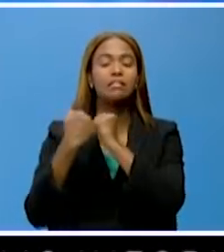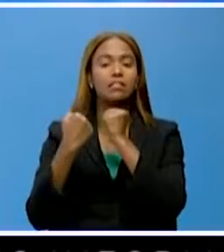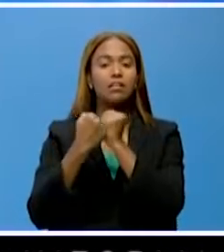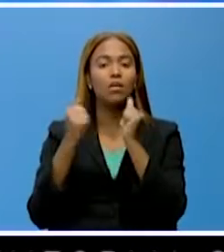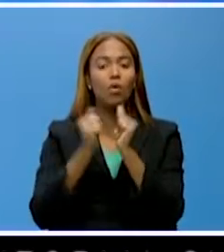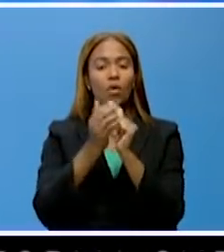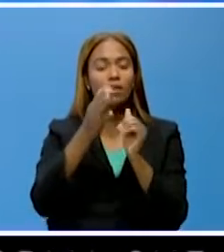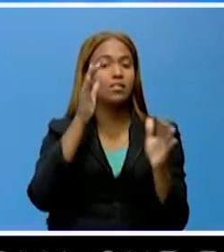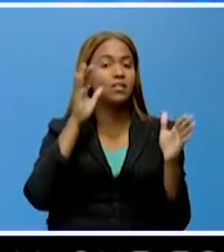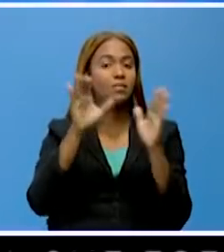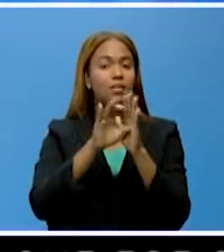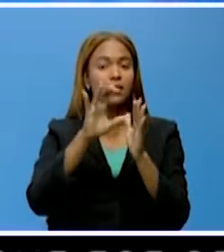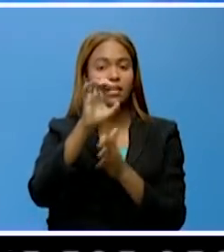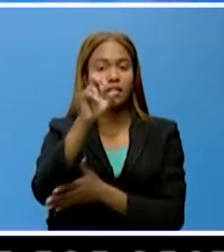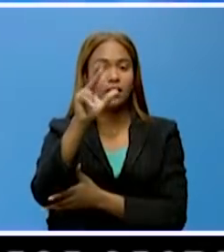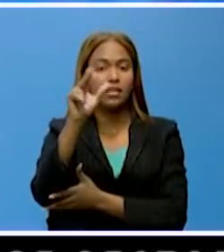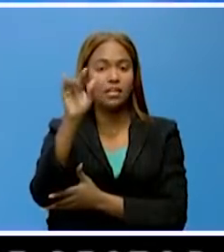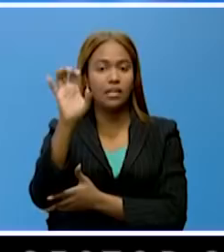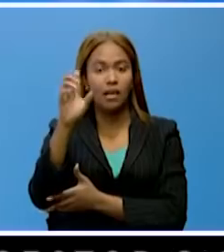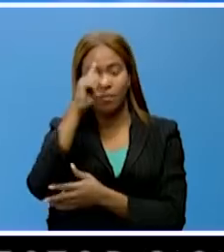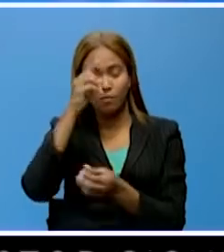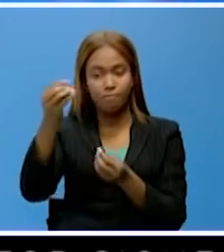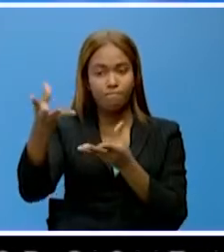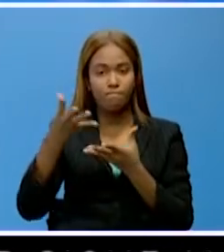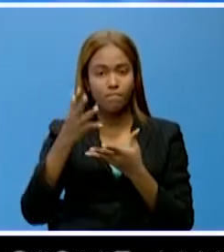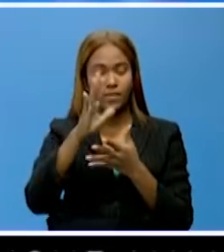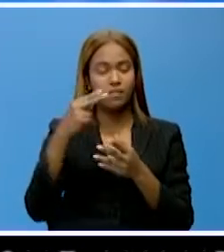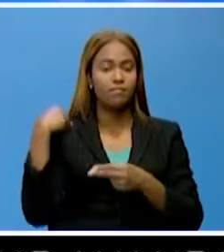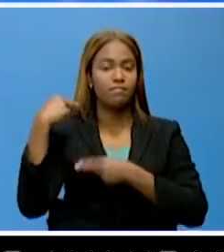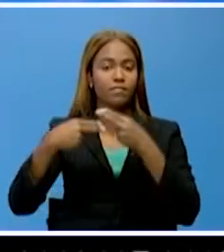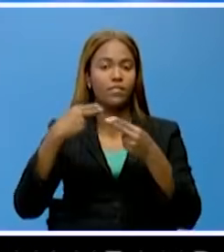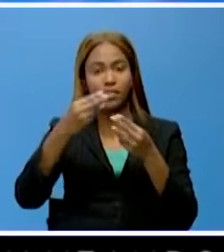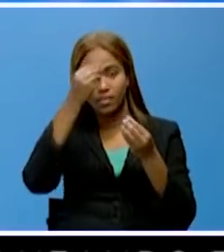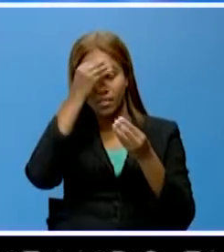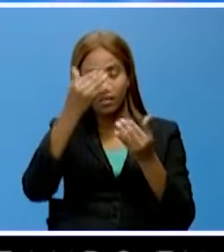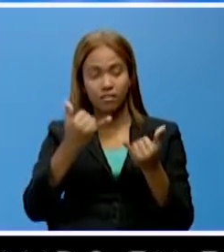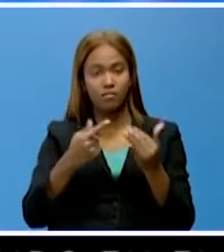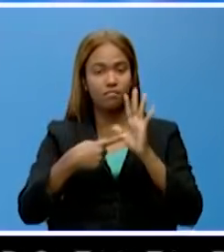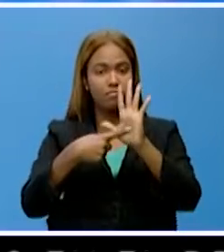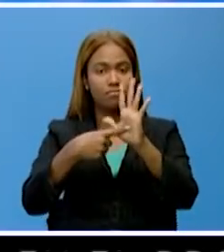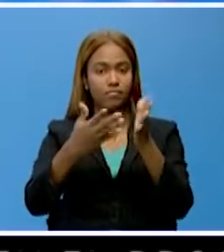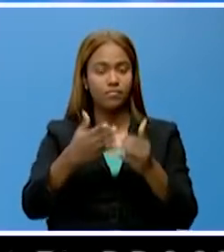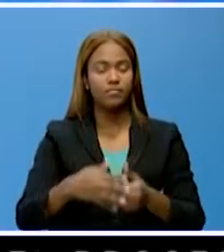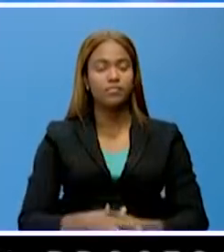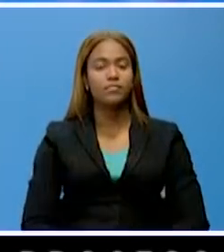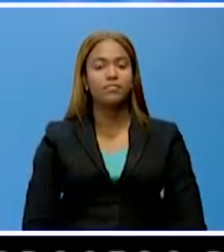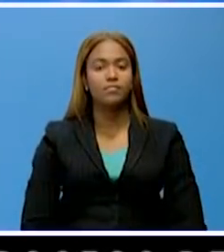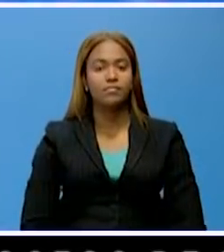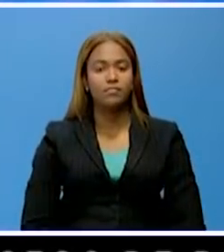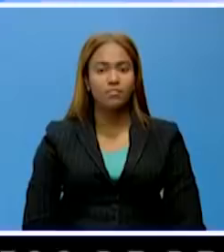de estas imágenes a Enrique Vargas por realizar esta historia que les compartimos a ustedes.